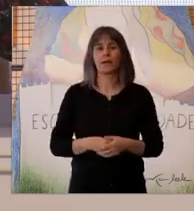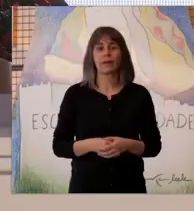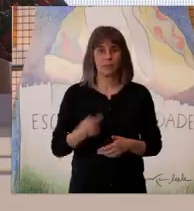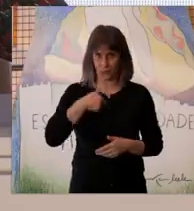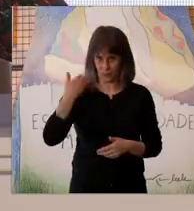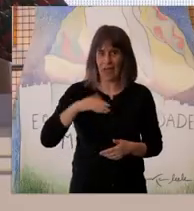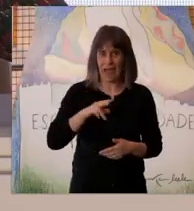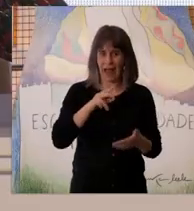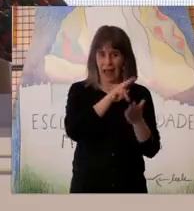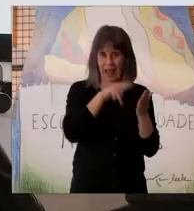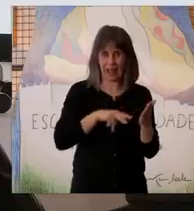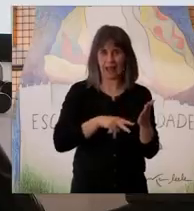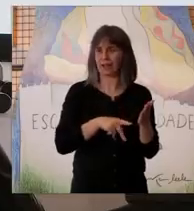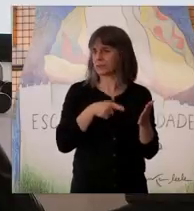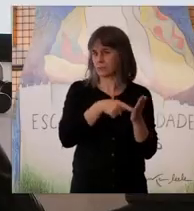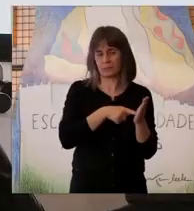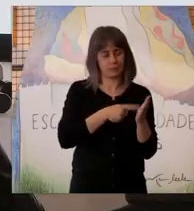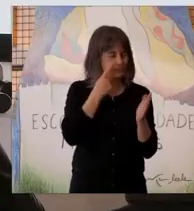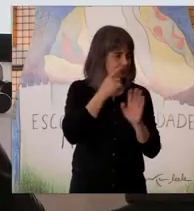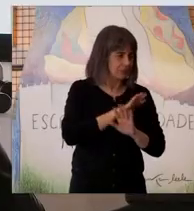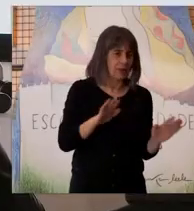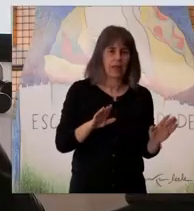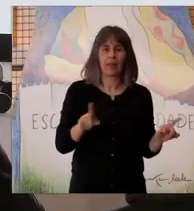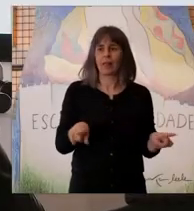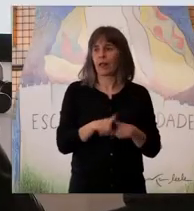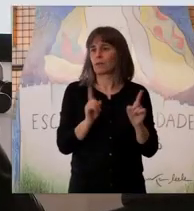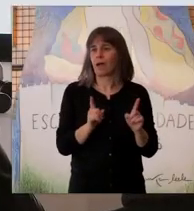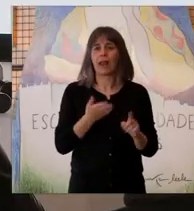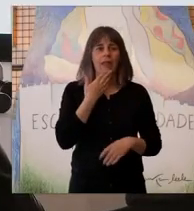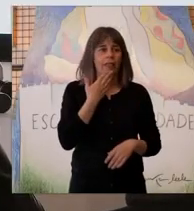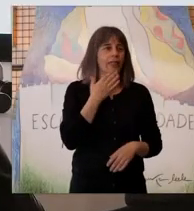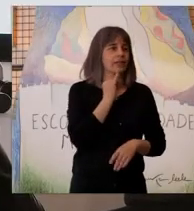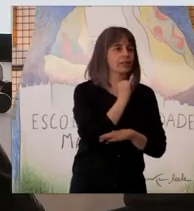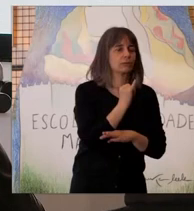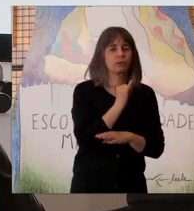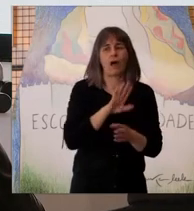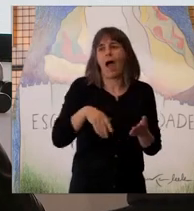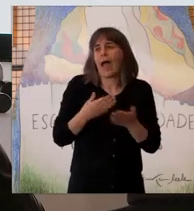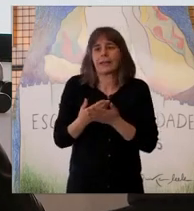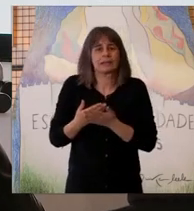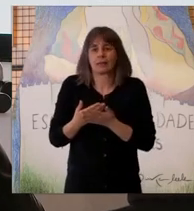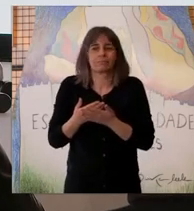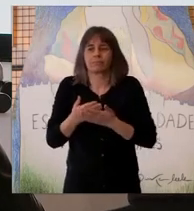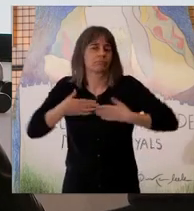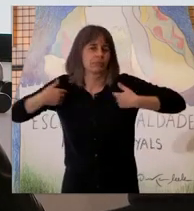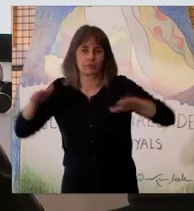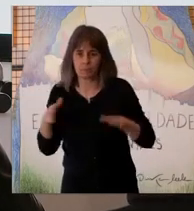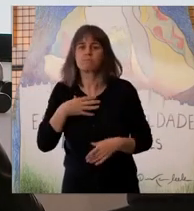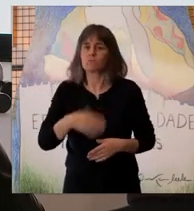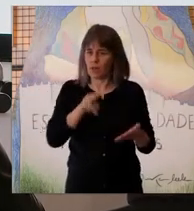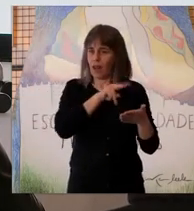de lectura obligatoria desde institutos hasta hasta vamos a toda la vida